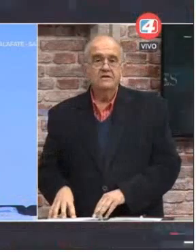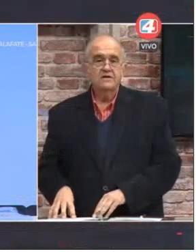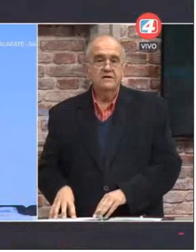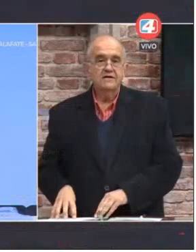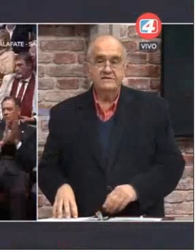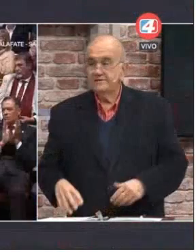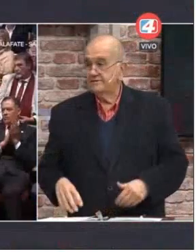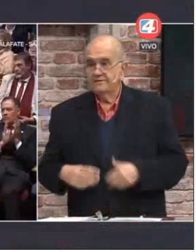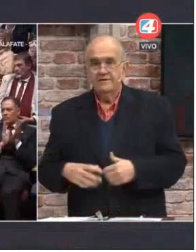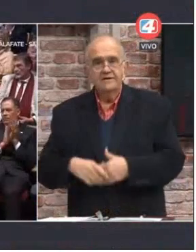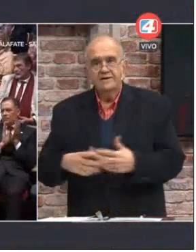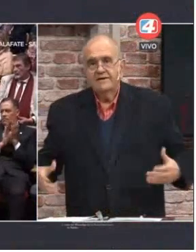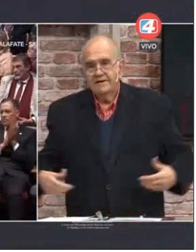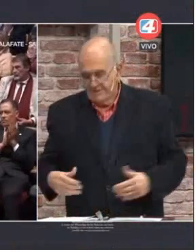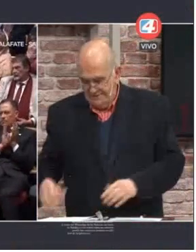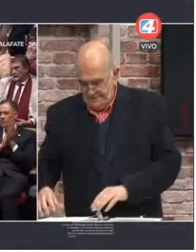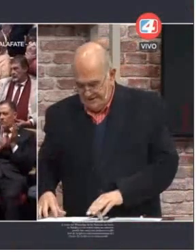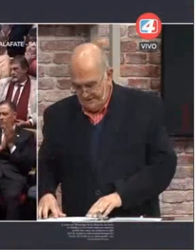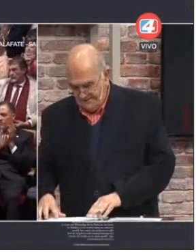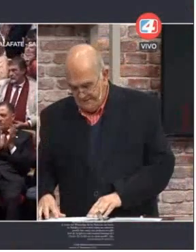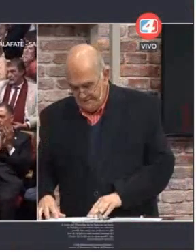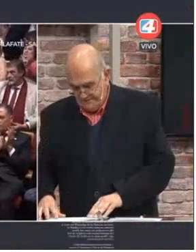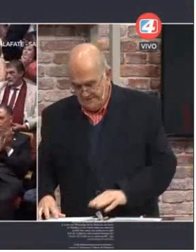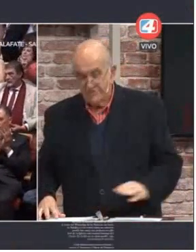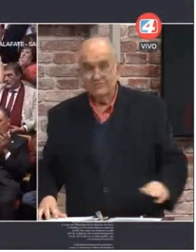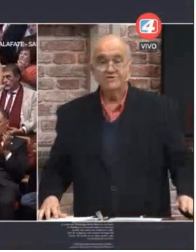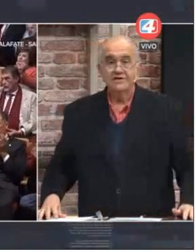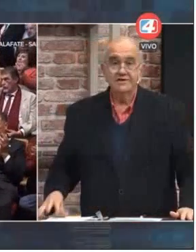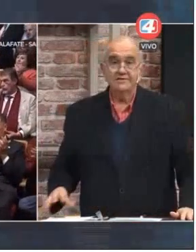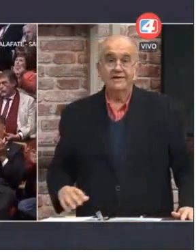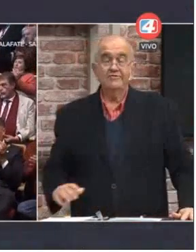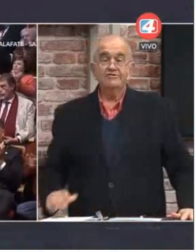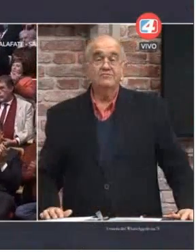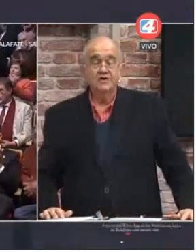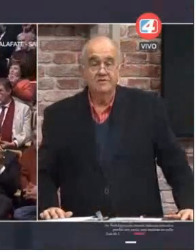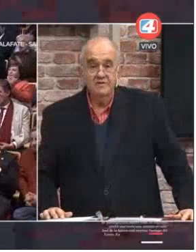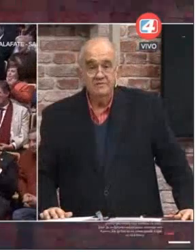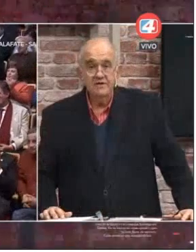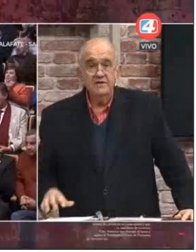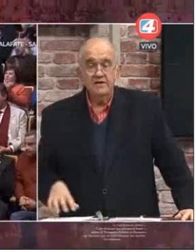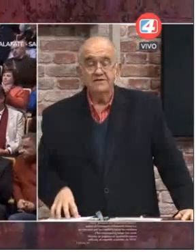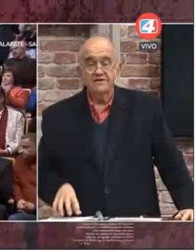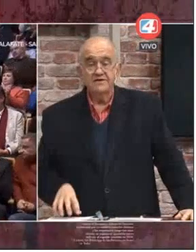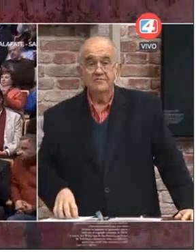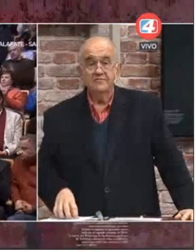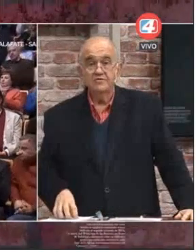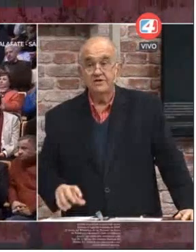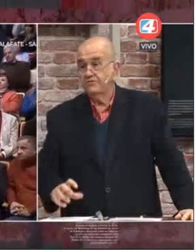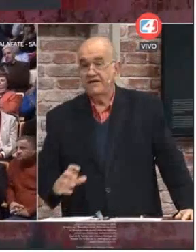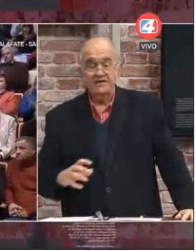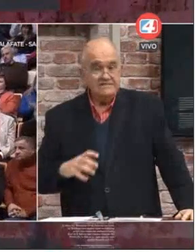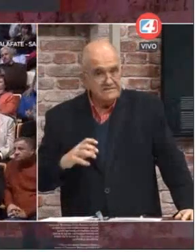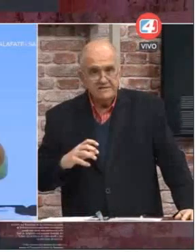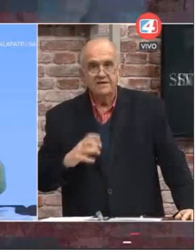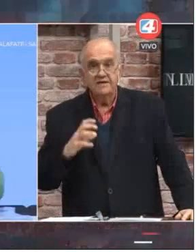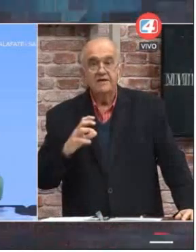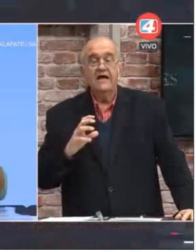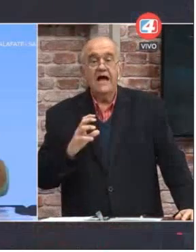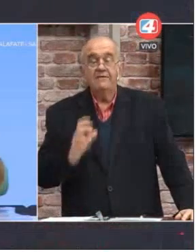que es él este situación de nerviosismo que vive el kirchnerismo con esto y la